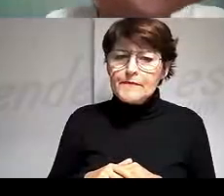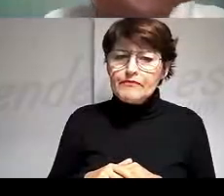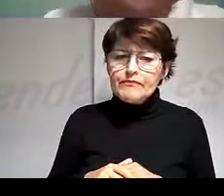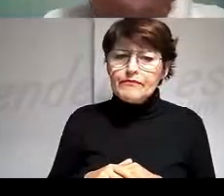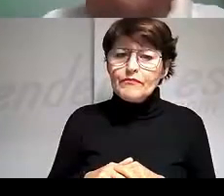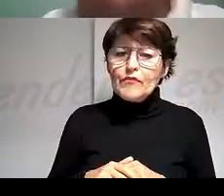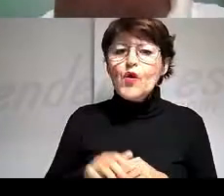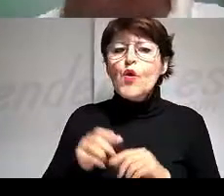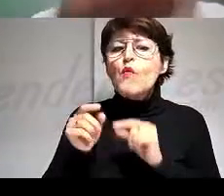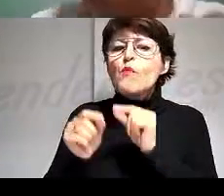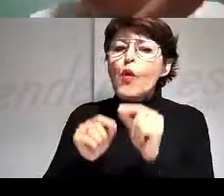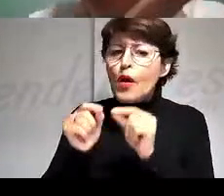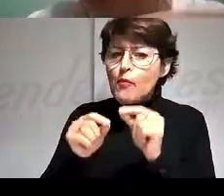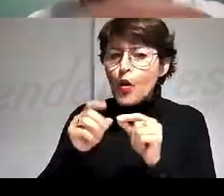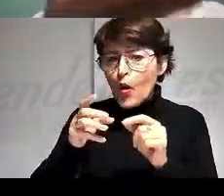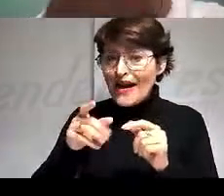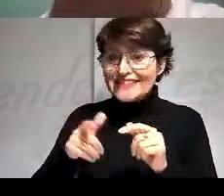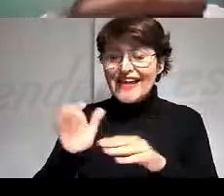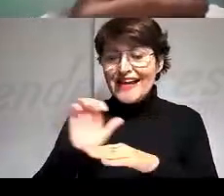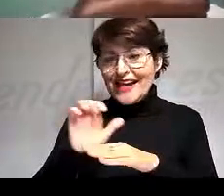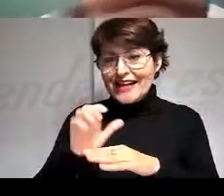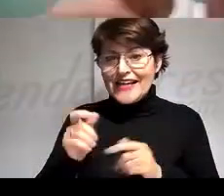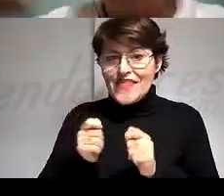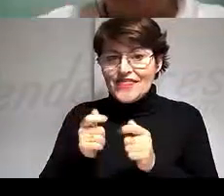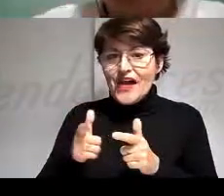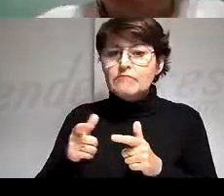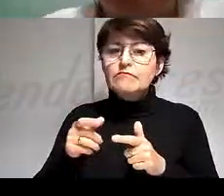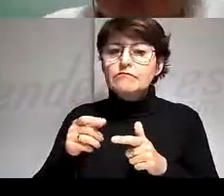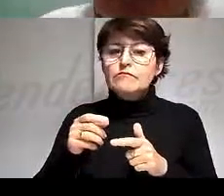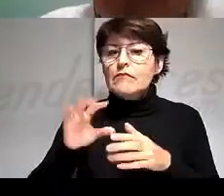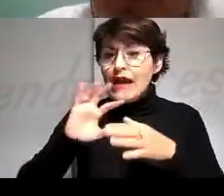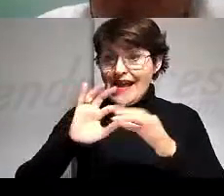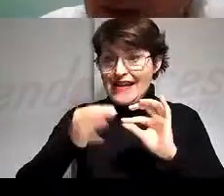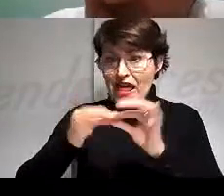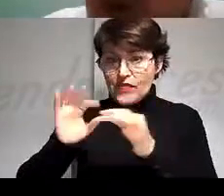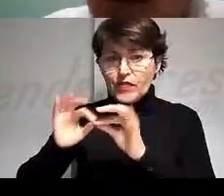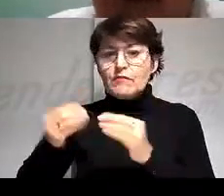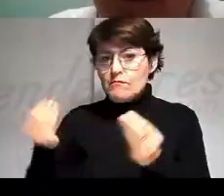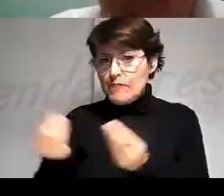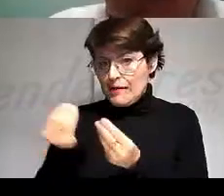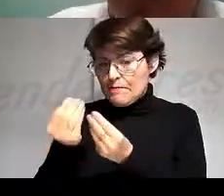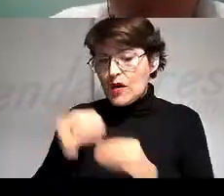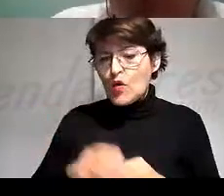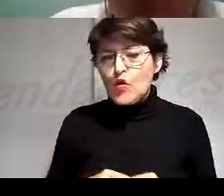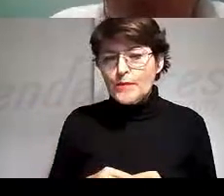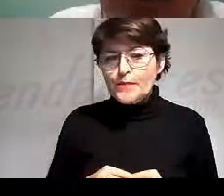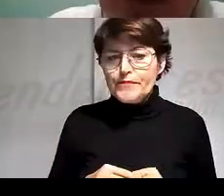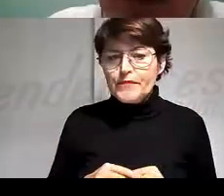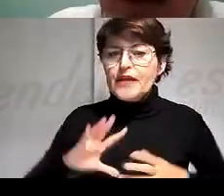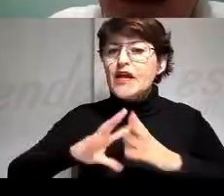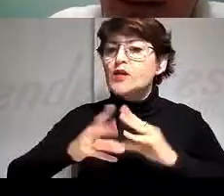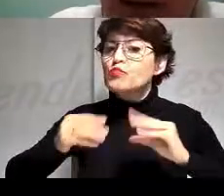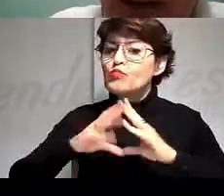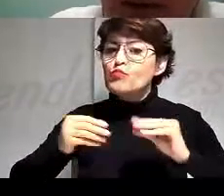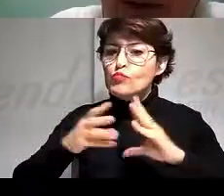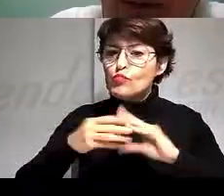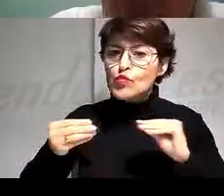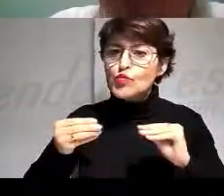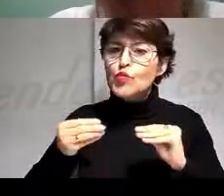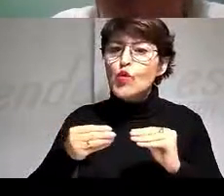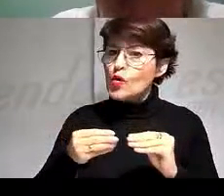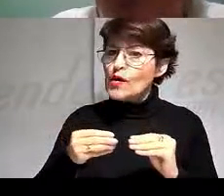formar creatina-fosfato, que es energía pura. O sea, la rotura de ese enlace es energía pura. Por lo tanto, nos interesa también que en el músculo esté lo más